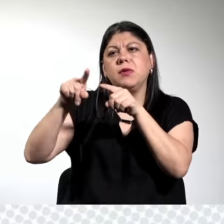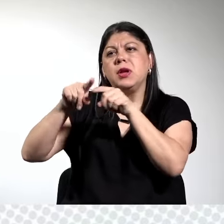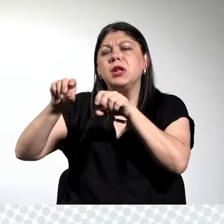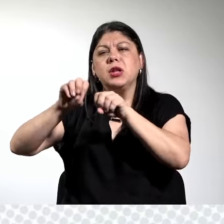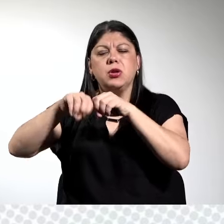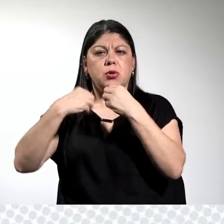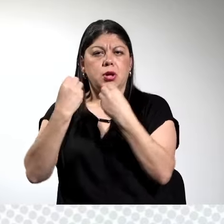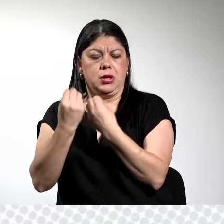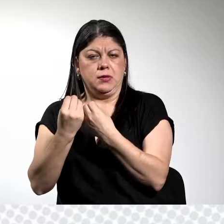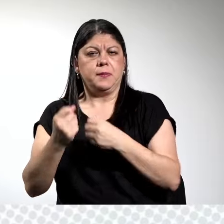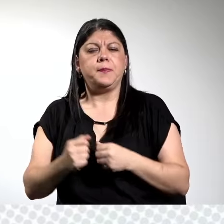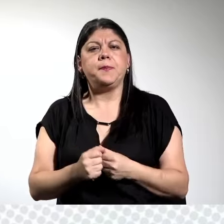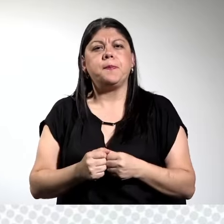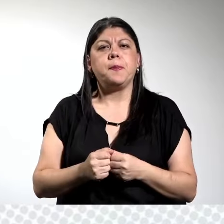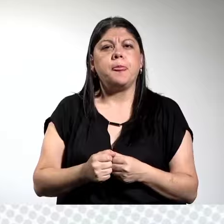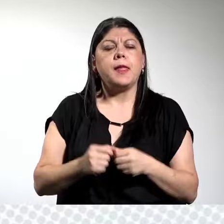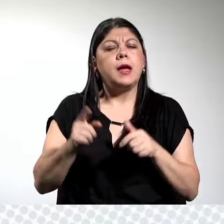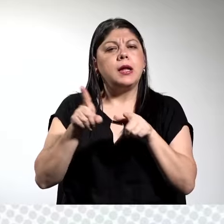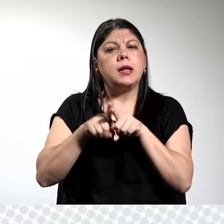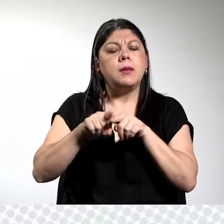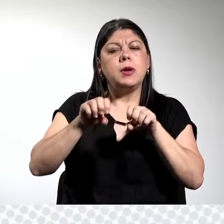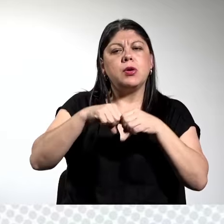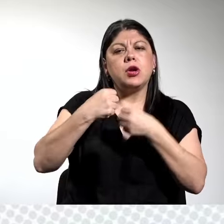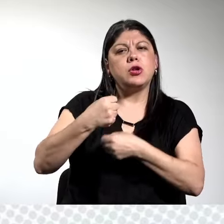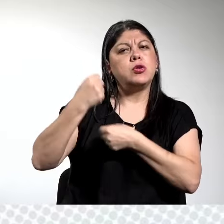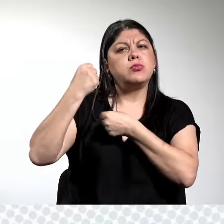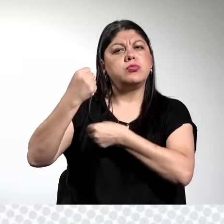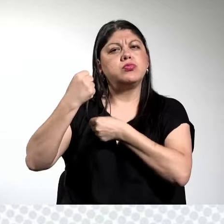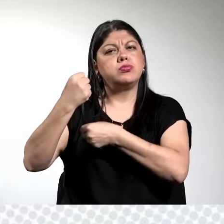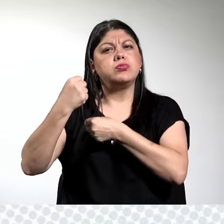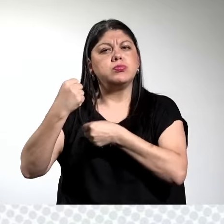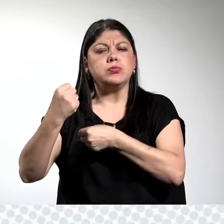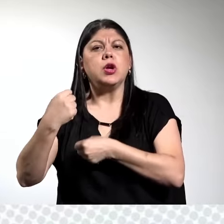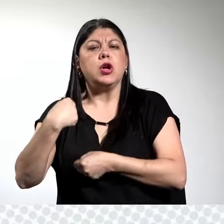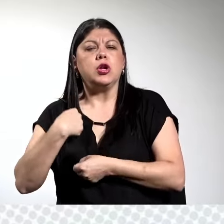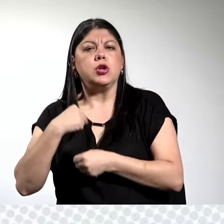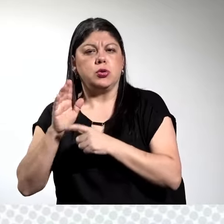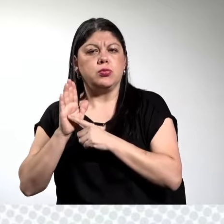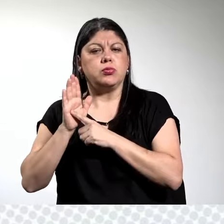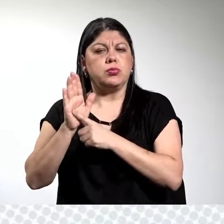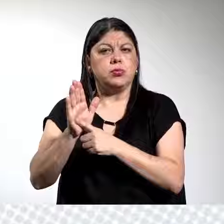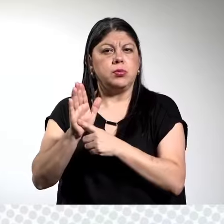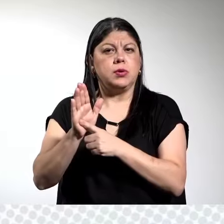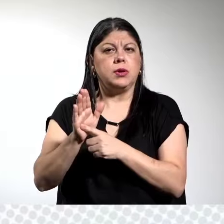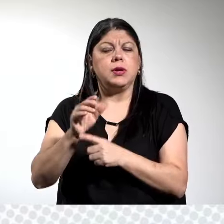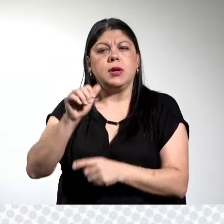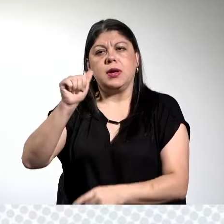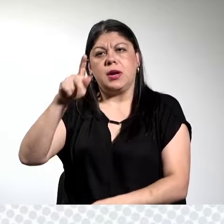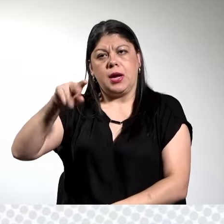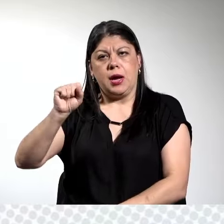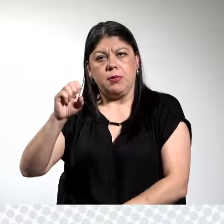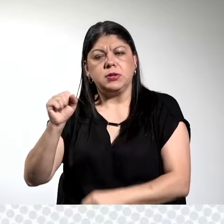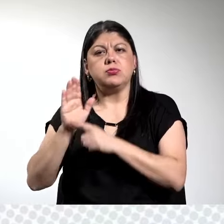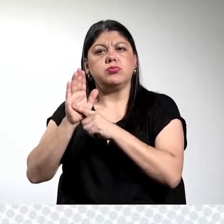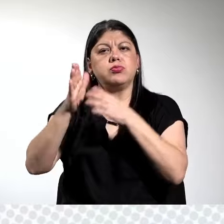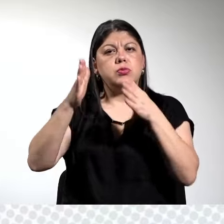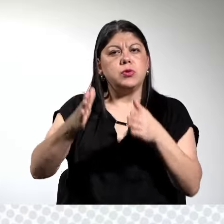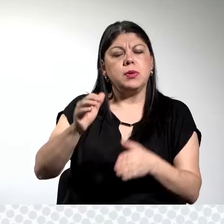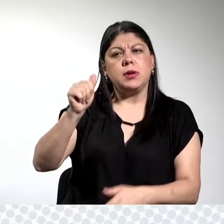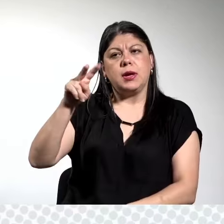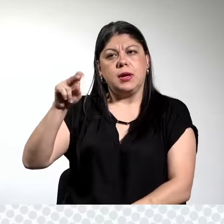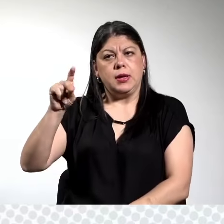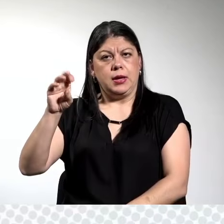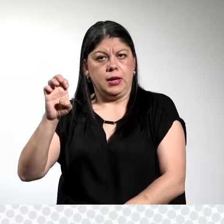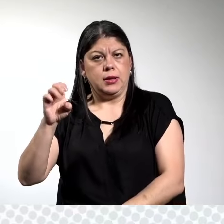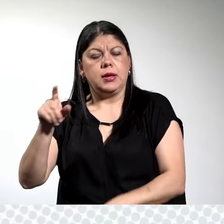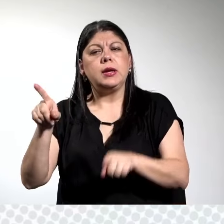después en organizaciones sindicales, ¿verdad? Yo soy presidente de base en la APSE, soy representante regional en la ANDI